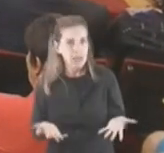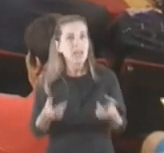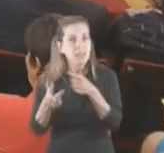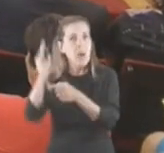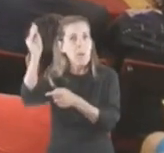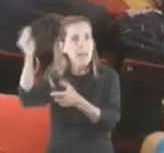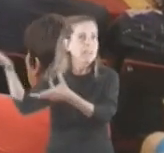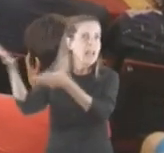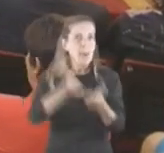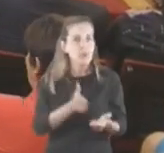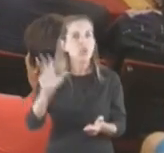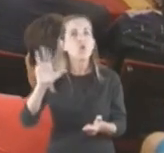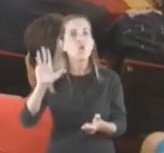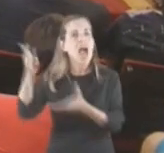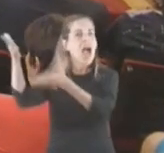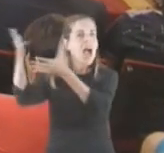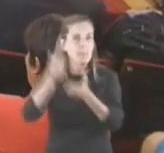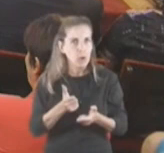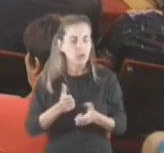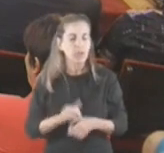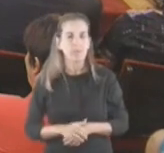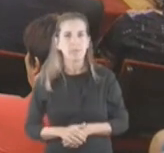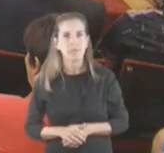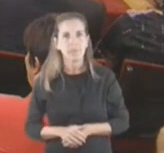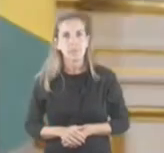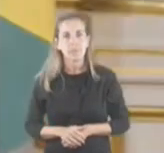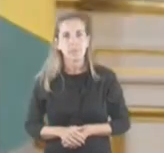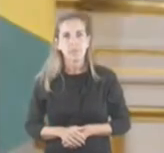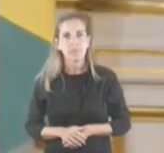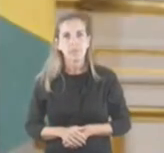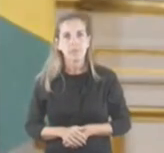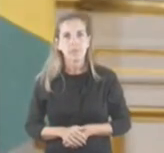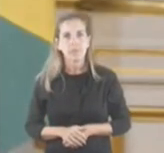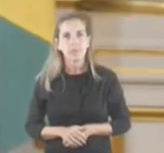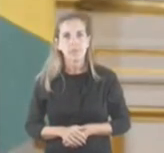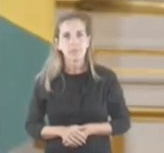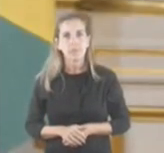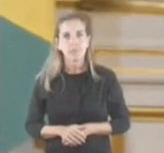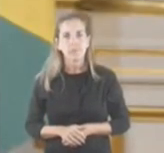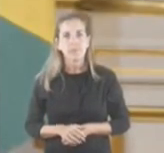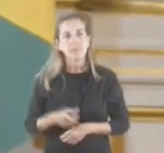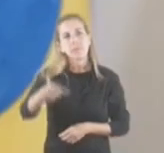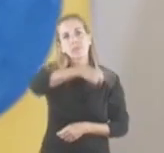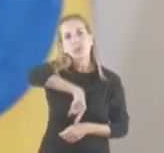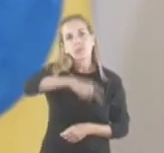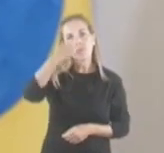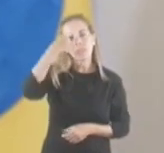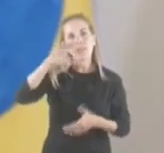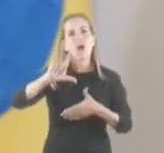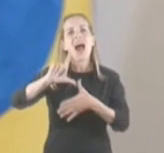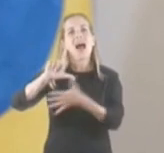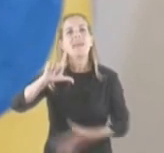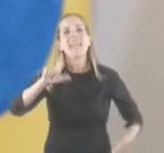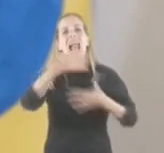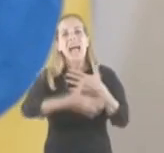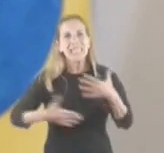Lula ternos apoyado en nuestro reclamo por la soberanía de las Islas Malvinas. Nosotros queremos que la América Latina y también el